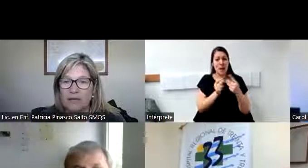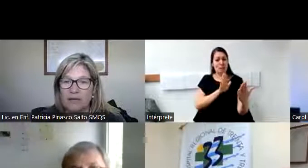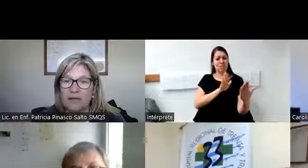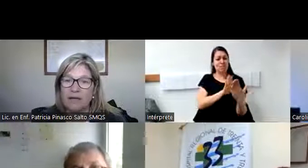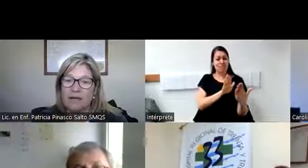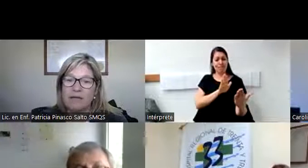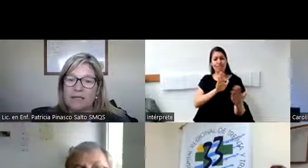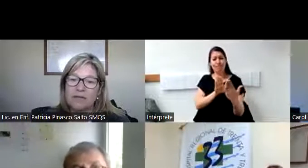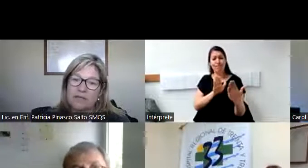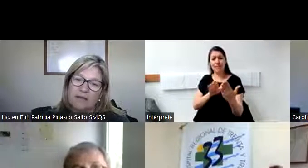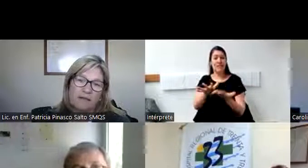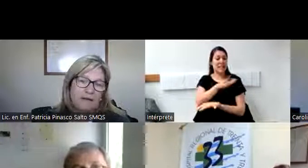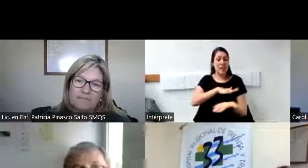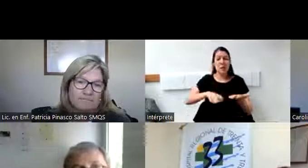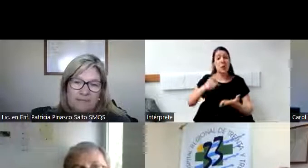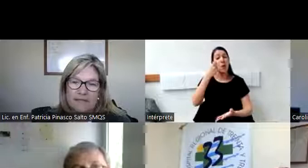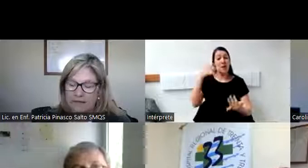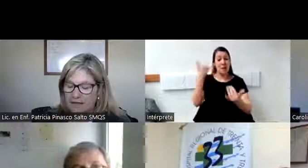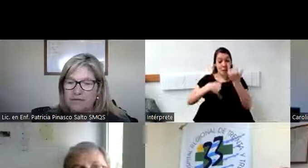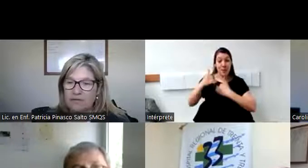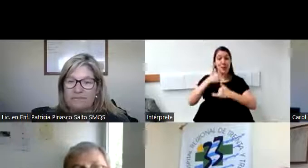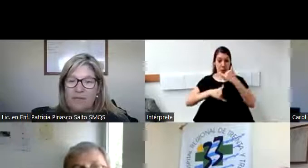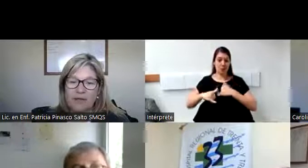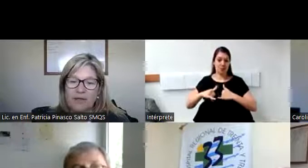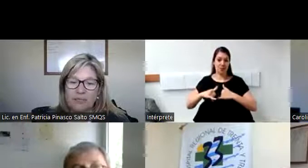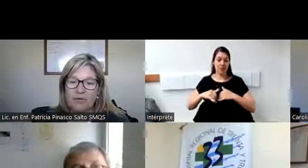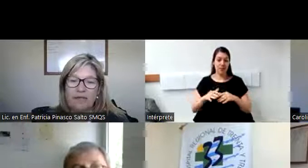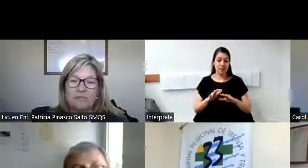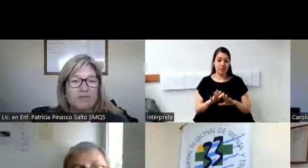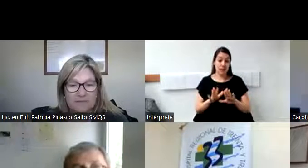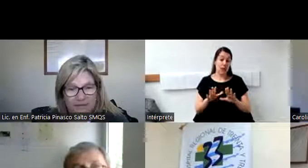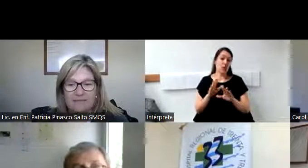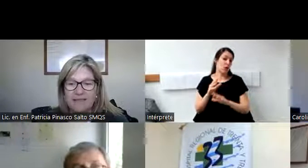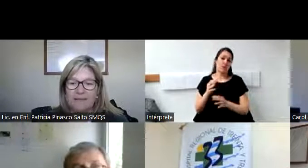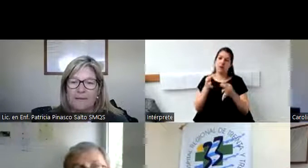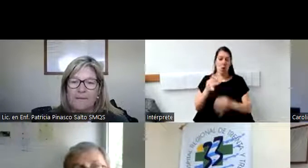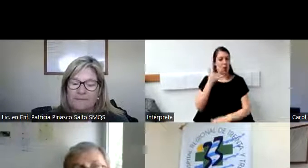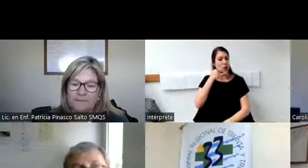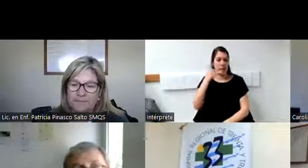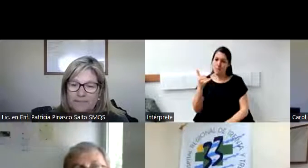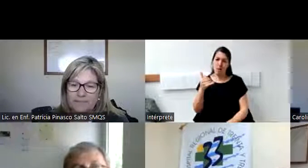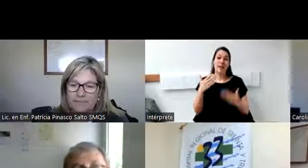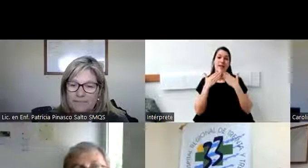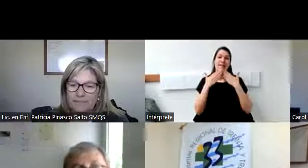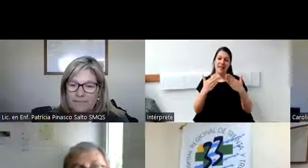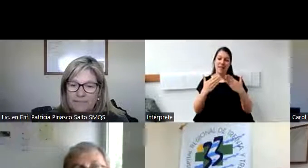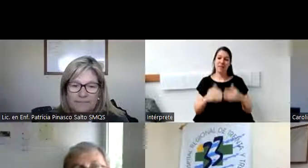poder hacerlo. Así que eso, que me voy a estar comunicando. Muchísimas gracias.